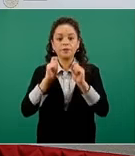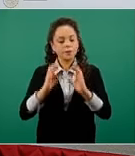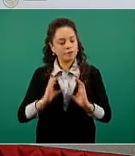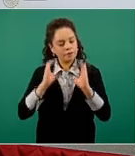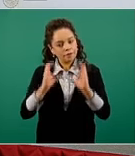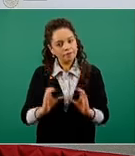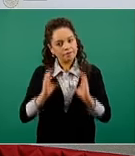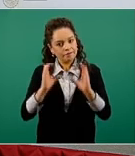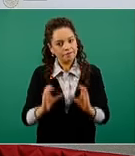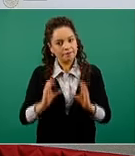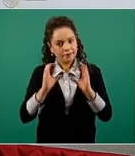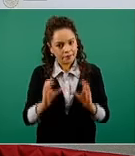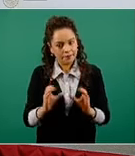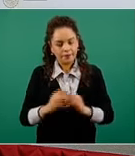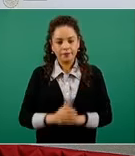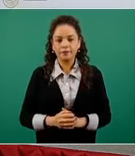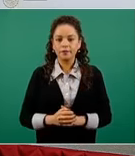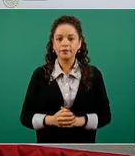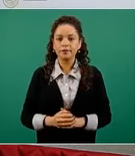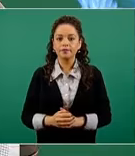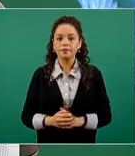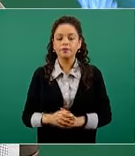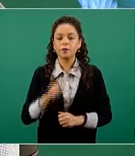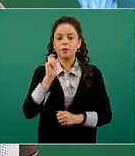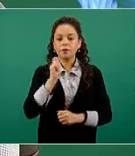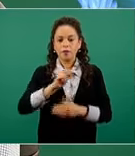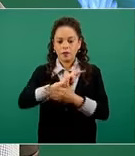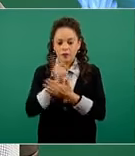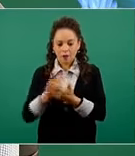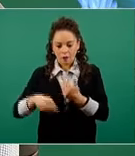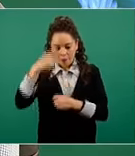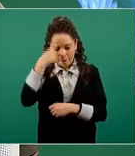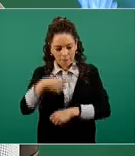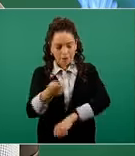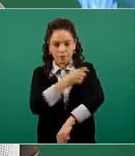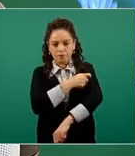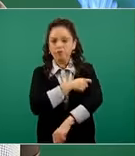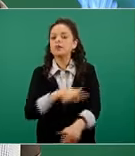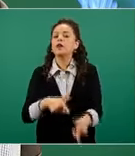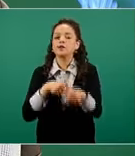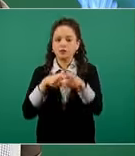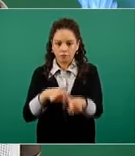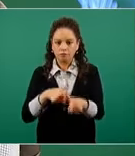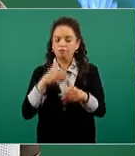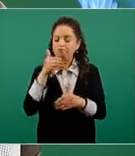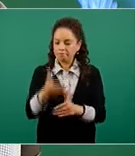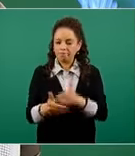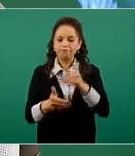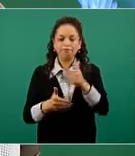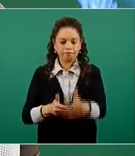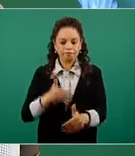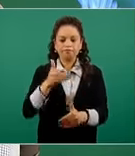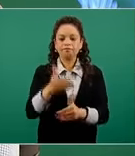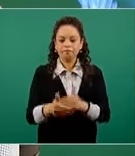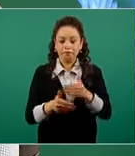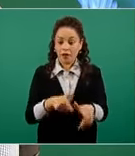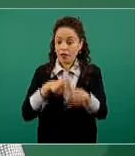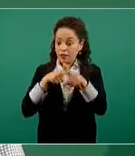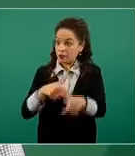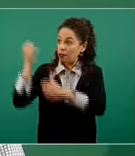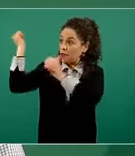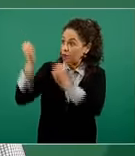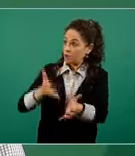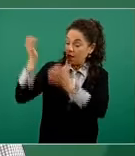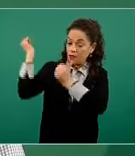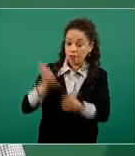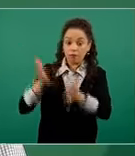medidas de prevención. La campaña de vacunación continuará avanzando. en la medida de que las vacunas continúen llegando a México